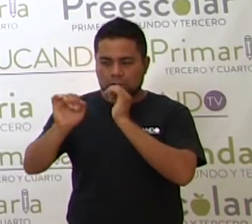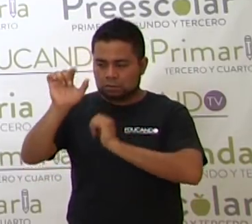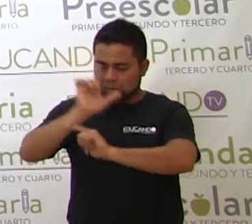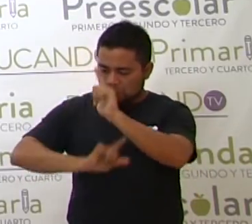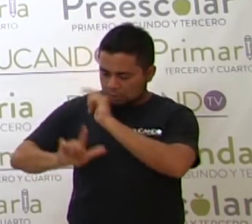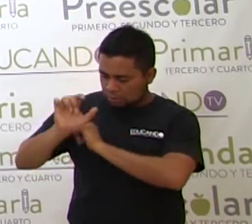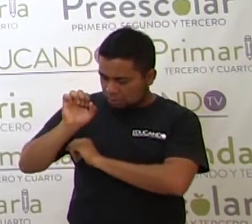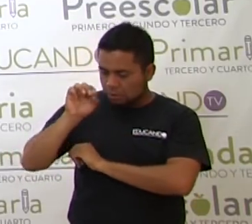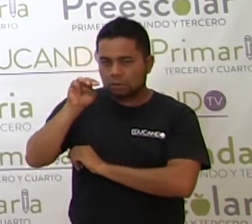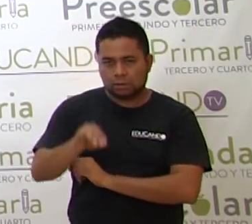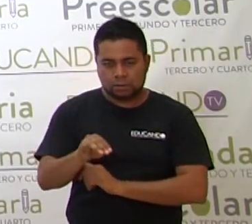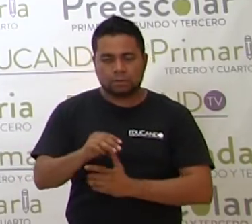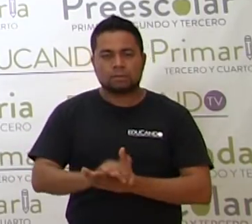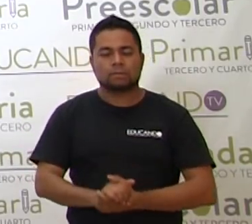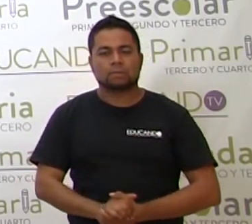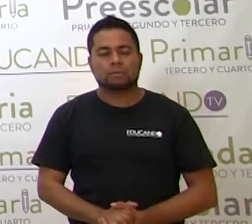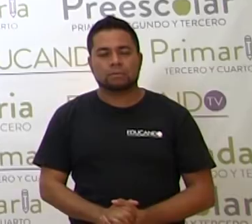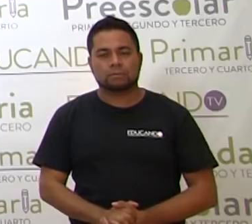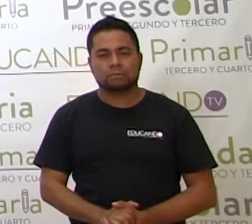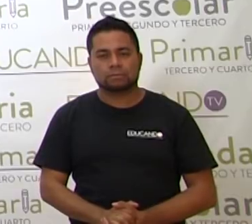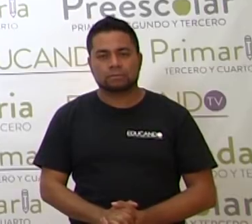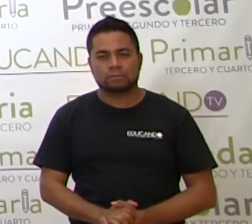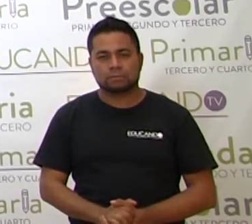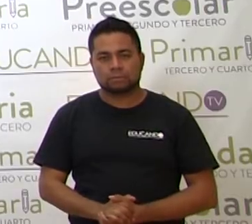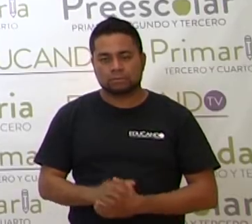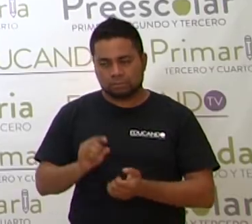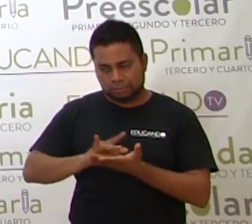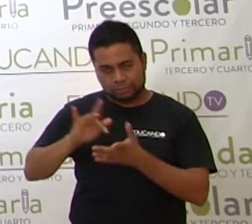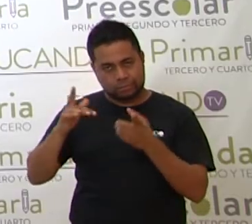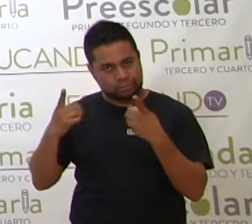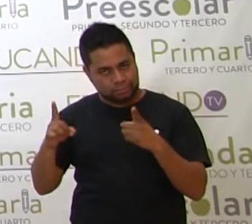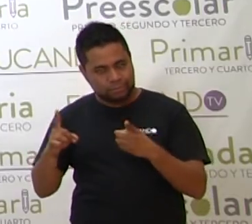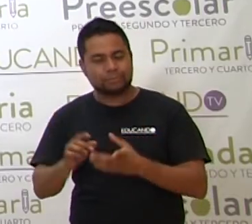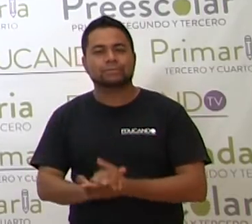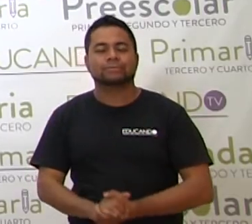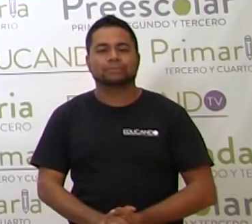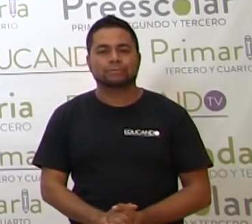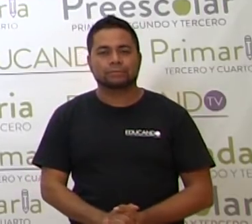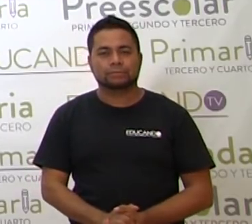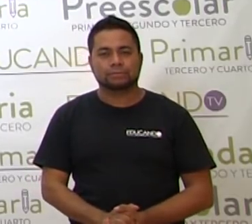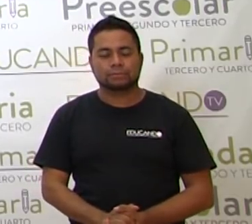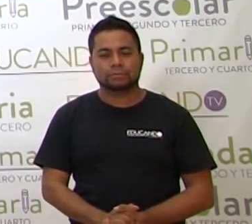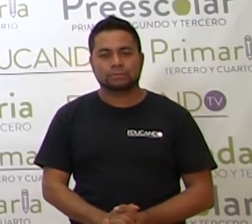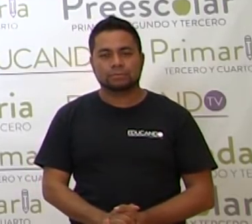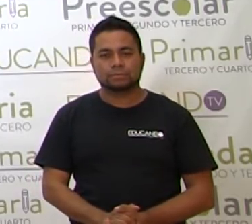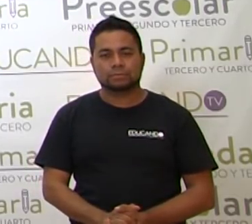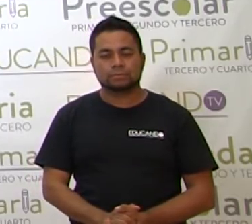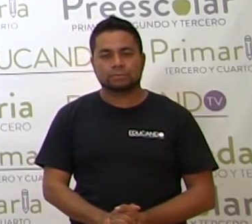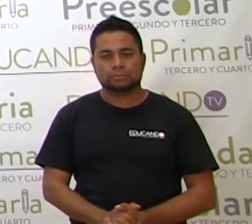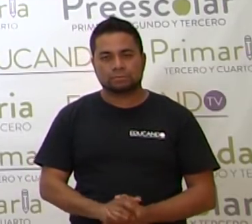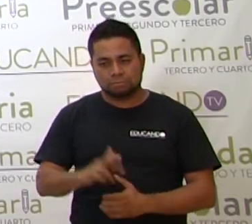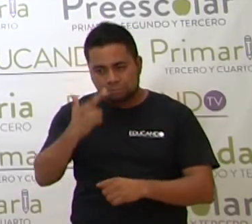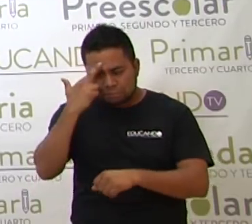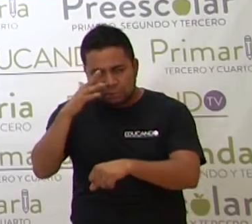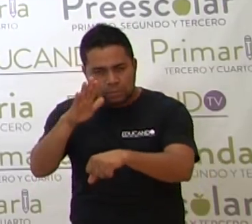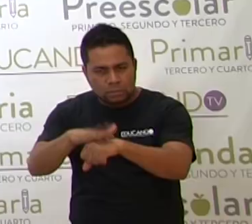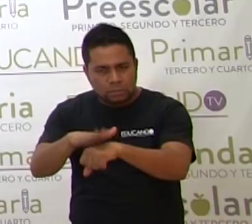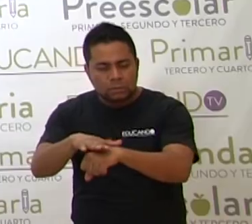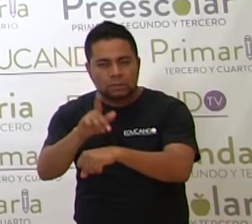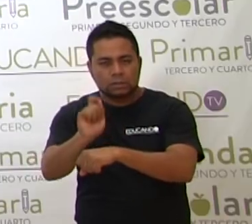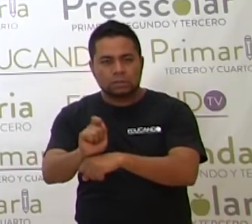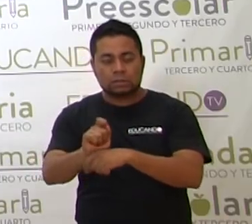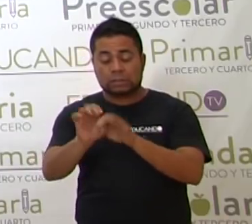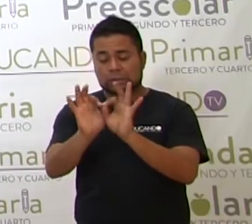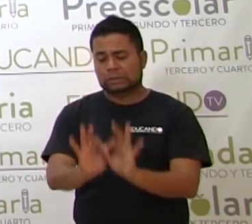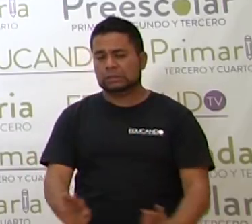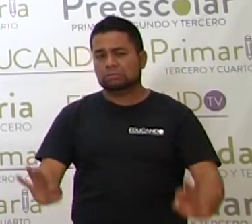interpretación en lengua de señas mexicana. Muchas gracias, David. Te recuerdo, niños y niñas, es